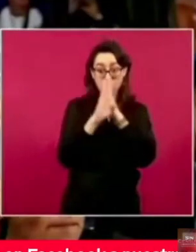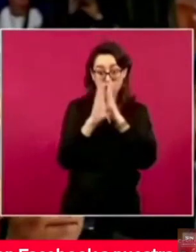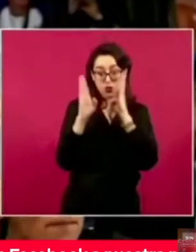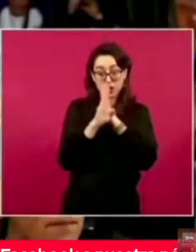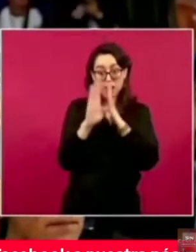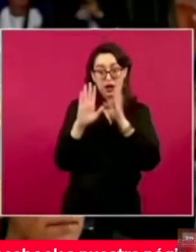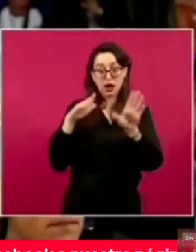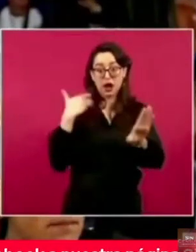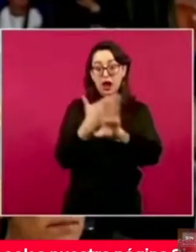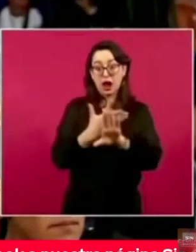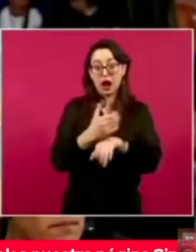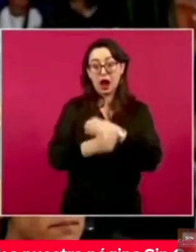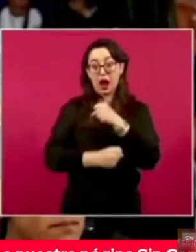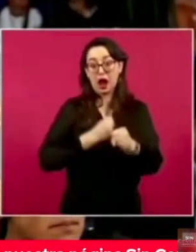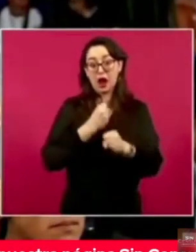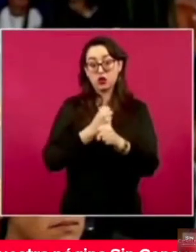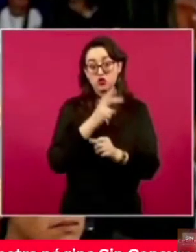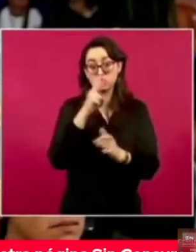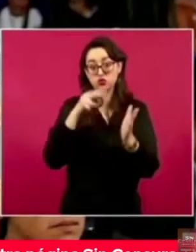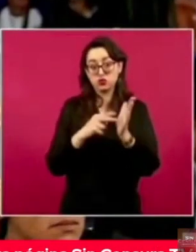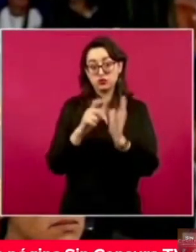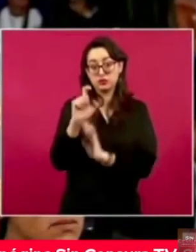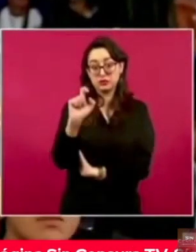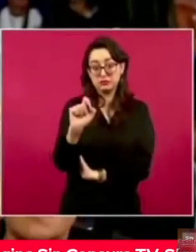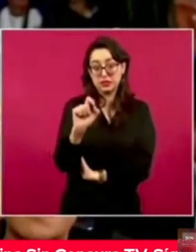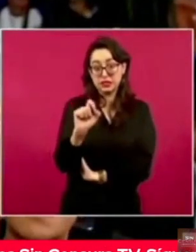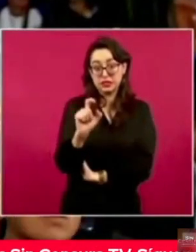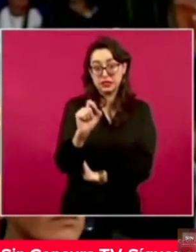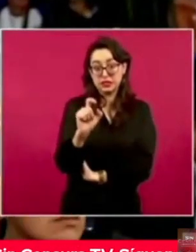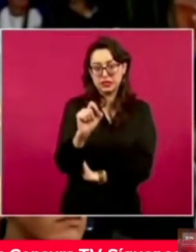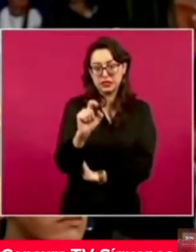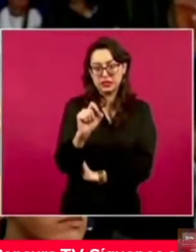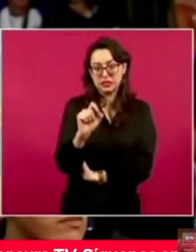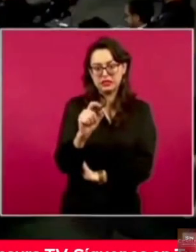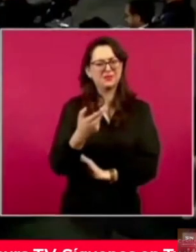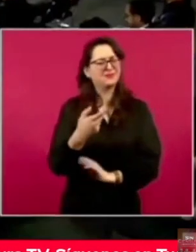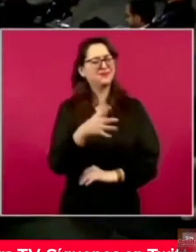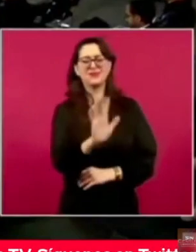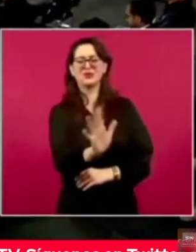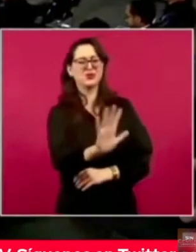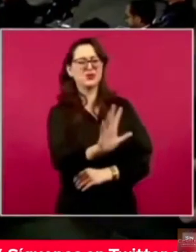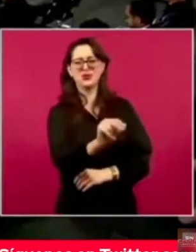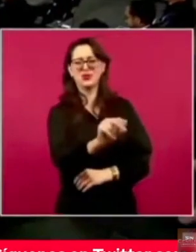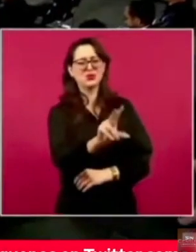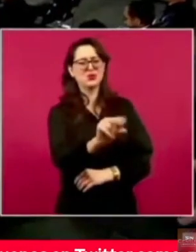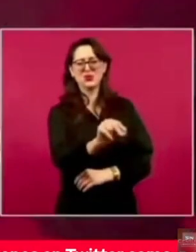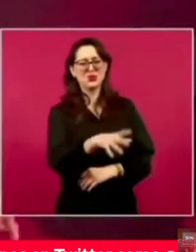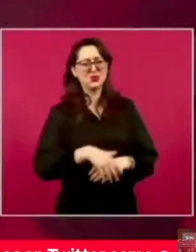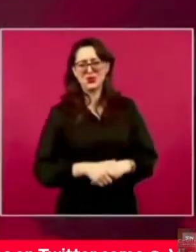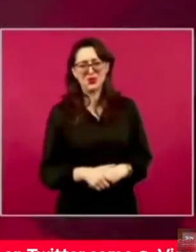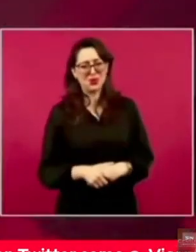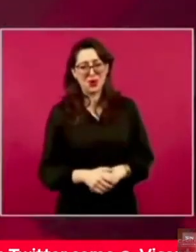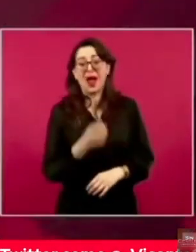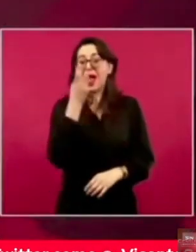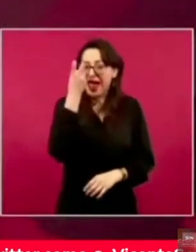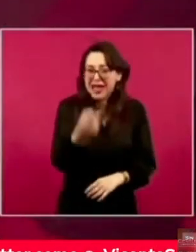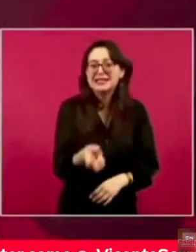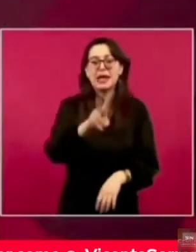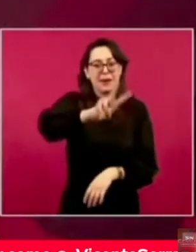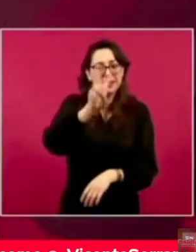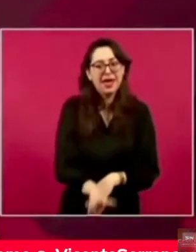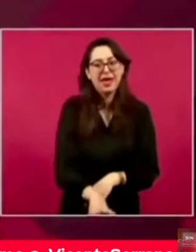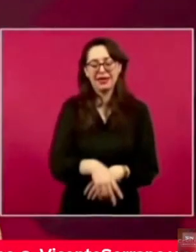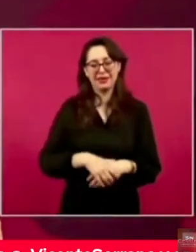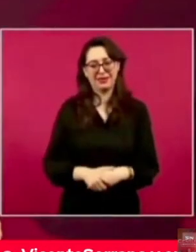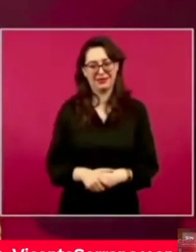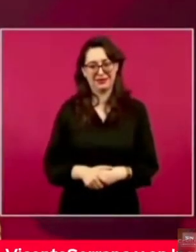2020. Independientemente de esto, presidente, creo que hay una... No es independientemente, es así como te estoy planteando. O sea,